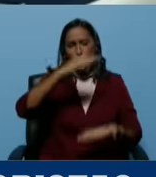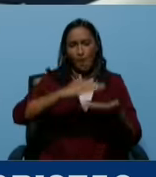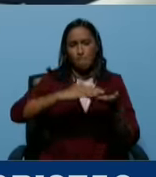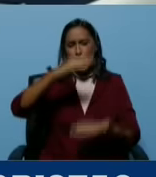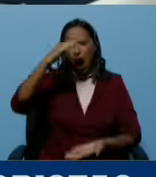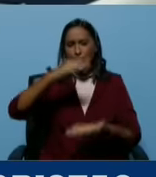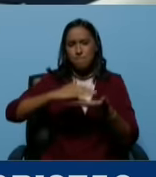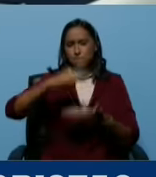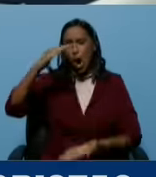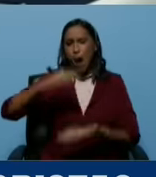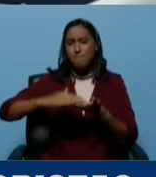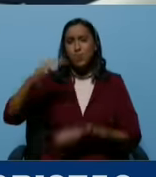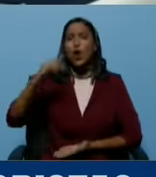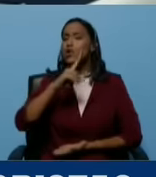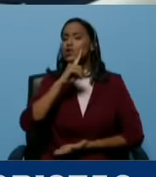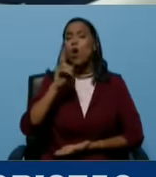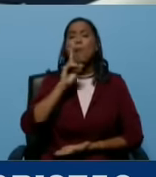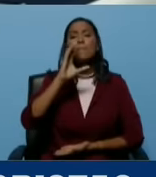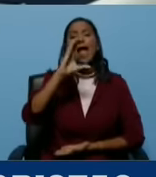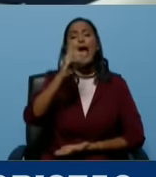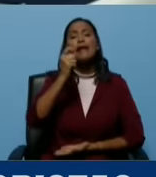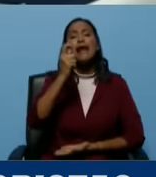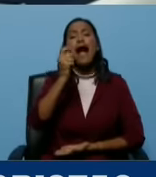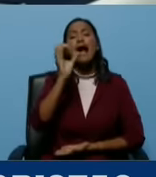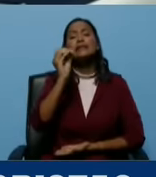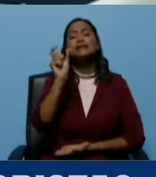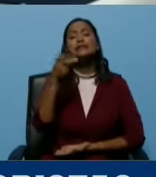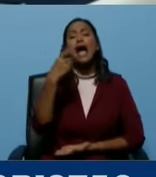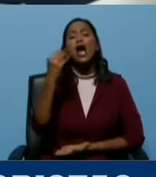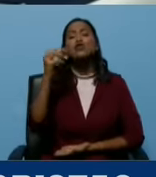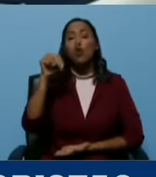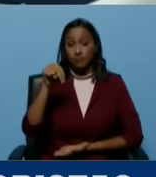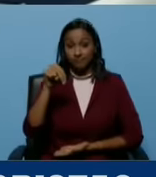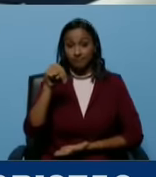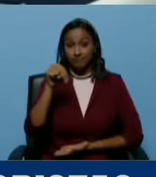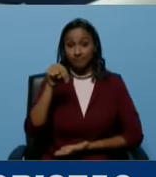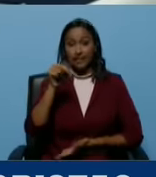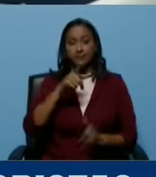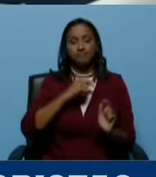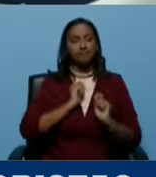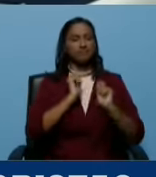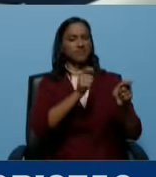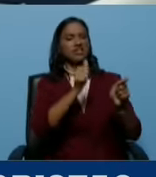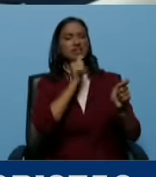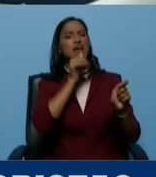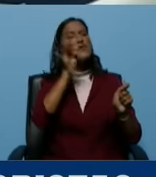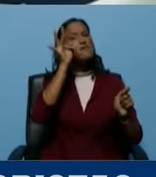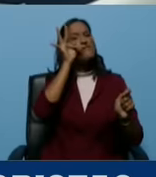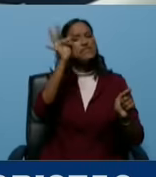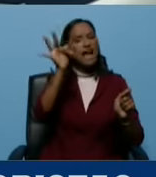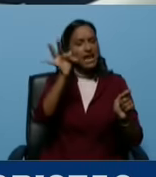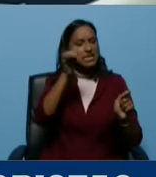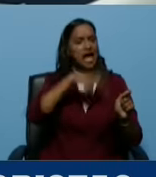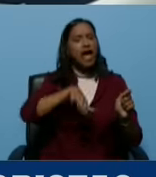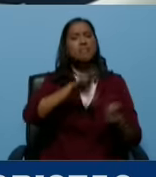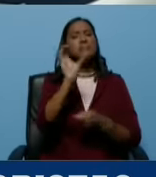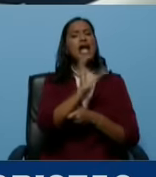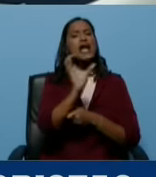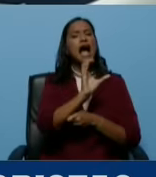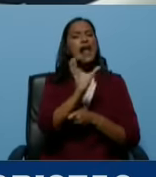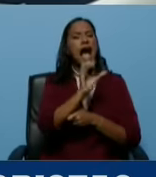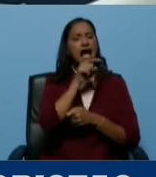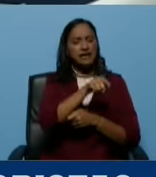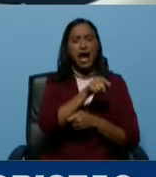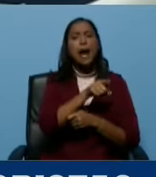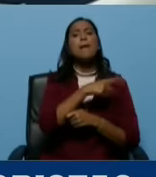unidades. Fue designada a la Fiscalía 120 del Área Metropolitana de Caracas para conocer del caso. Esta persona ya